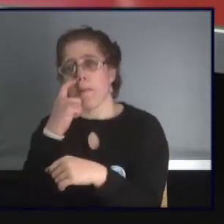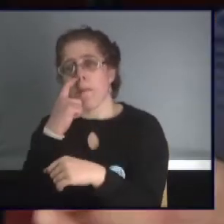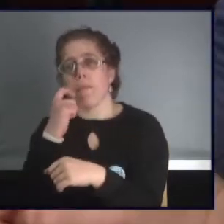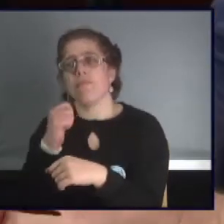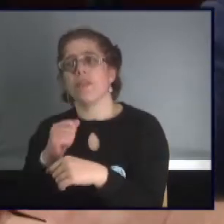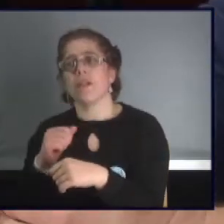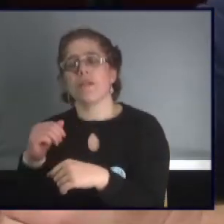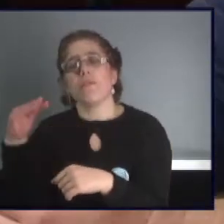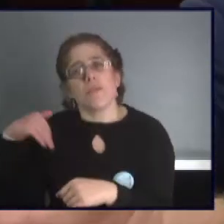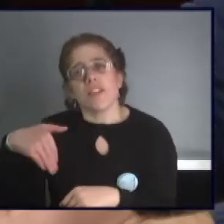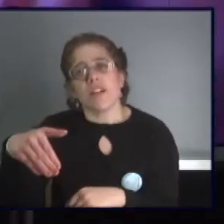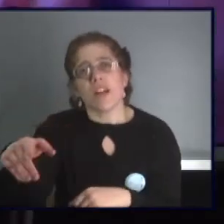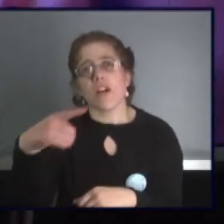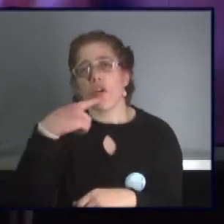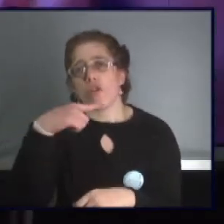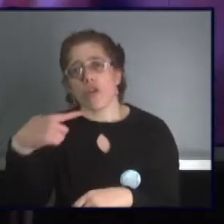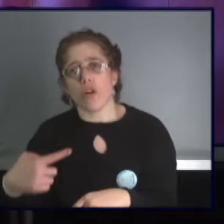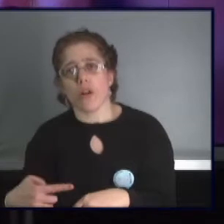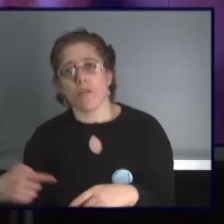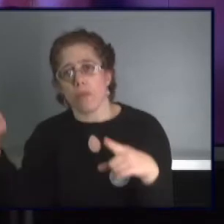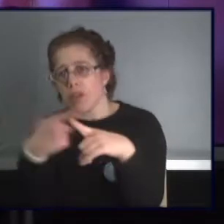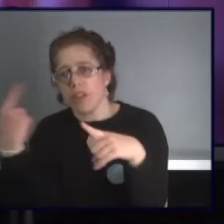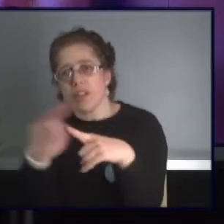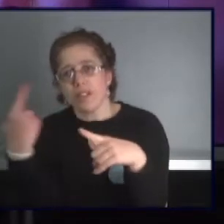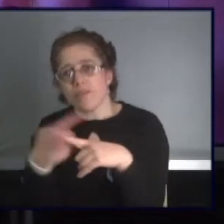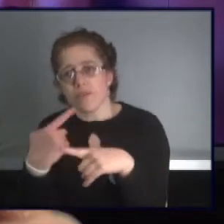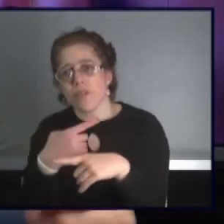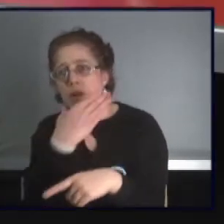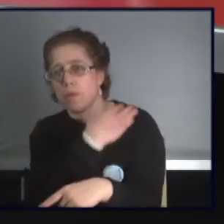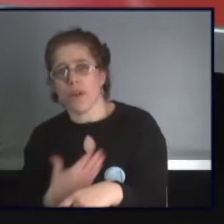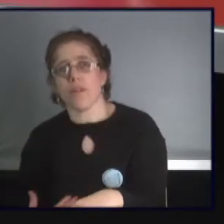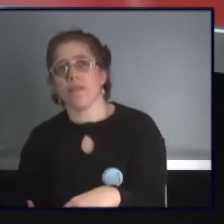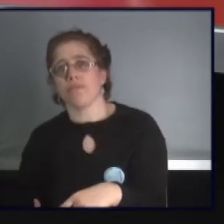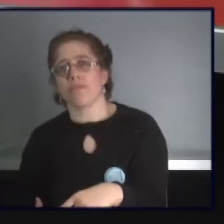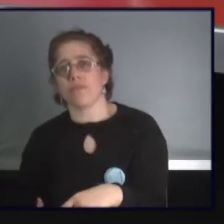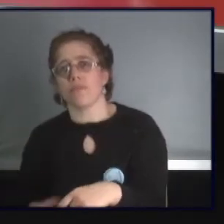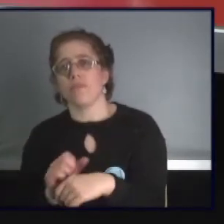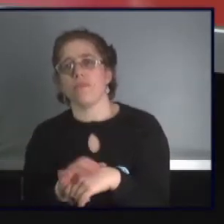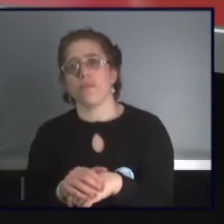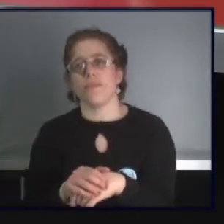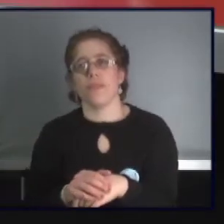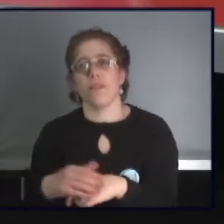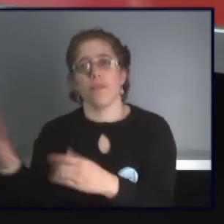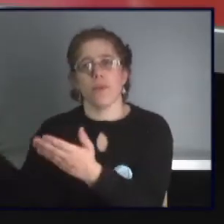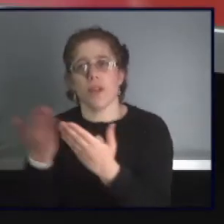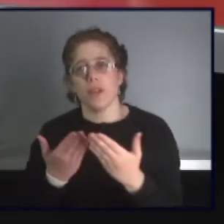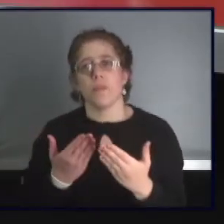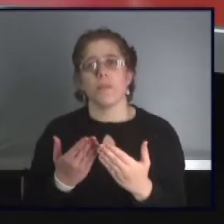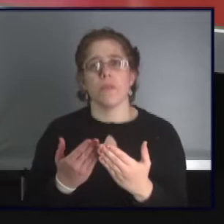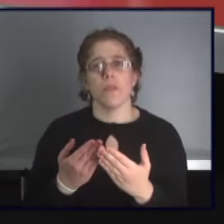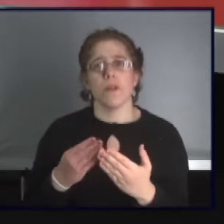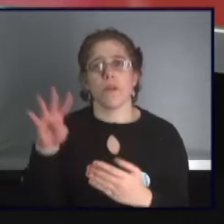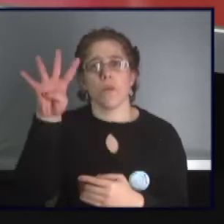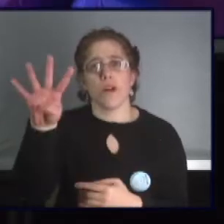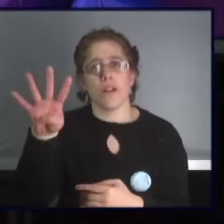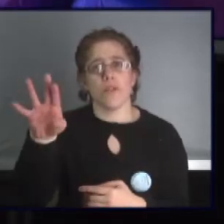más allá del color político del gobierno porque uno podría decir bueno por este gobierno pero venimos de cuatro años